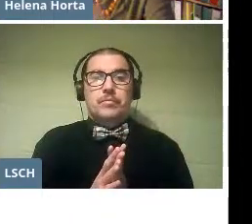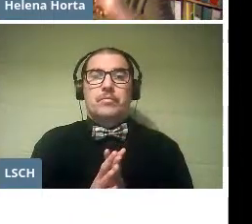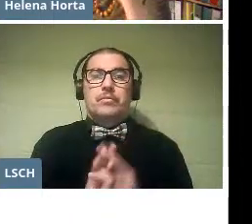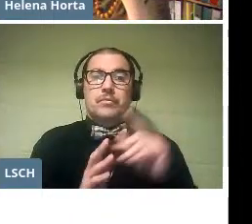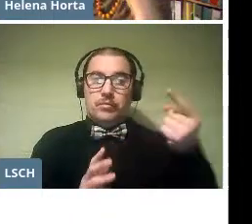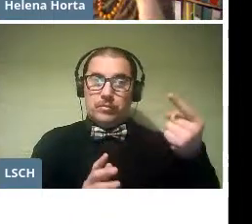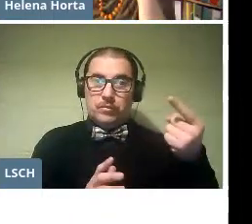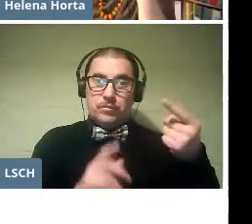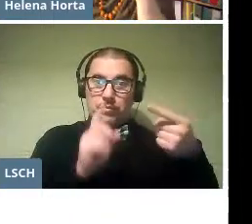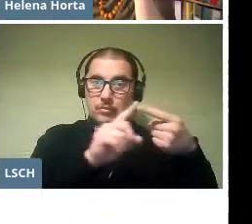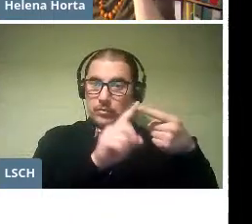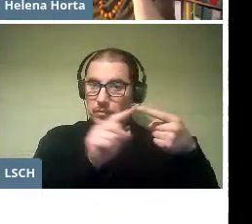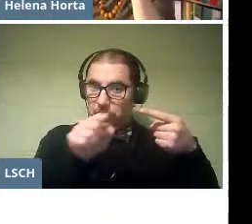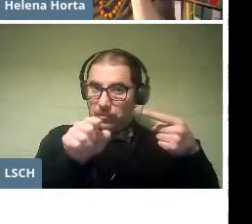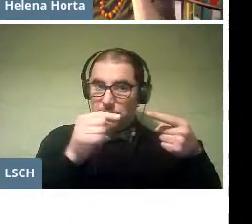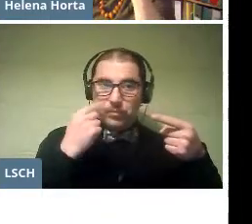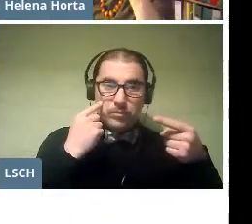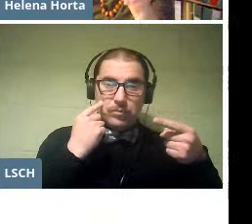En primer lugar,